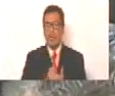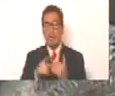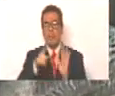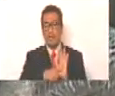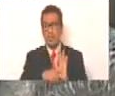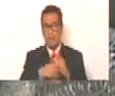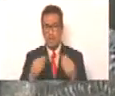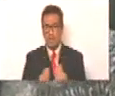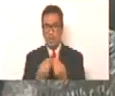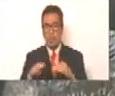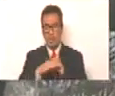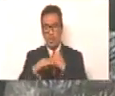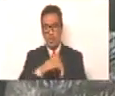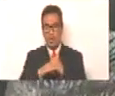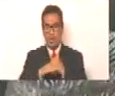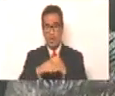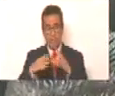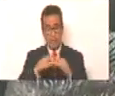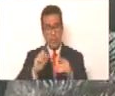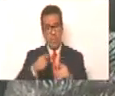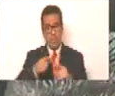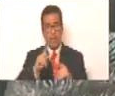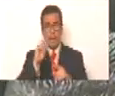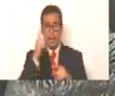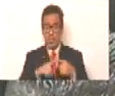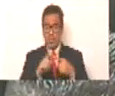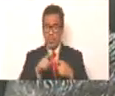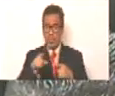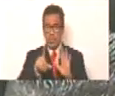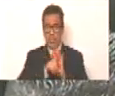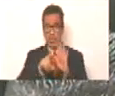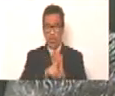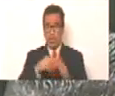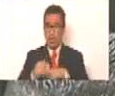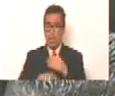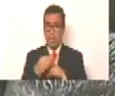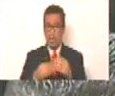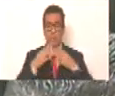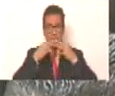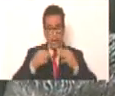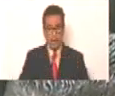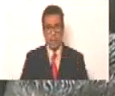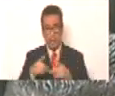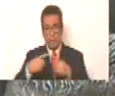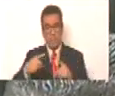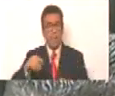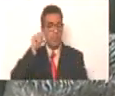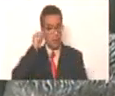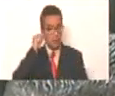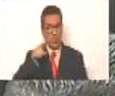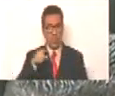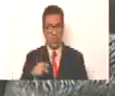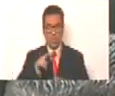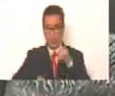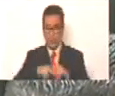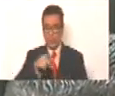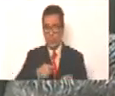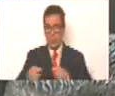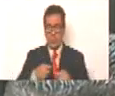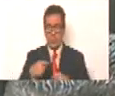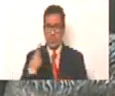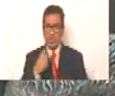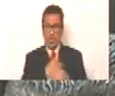igualdad de género, dando prioridad a aquellas leyes dirigidas a garantizar los derechos de las mujeres para construir mecanismos que superen la